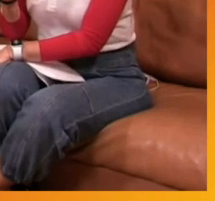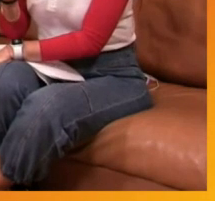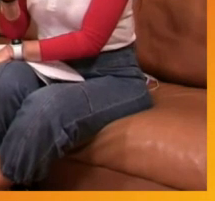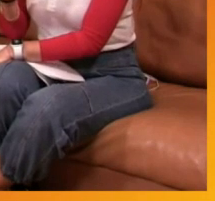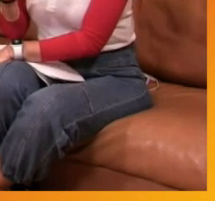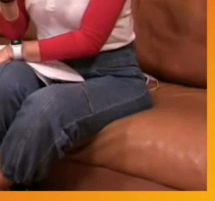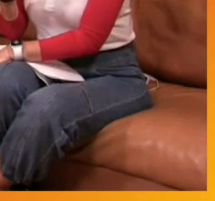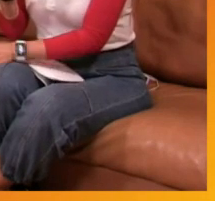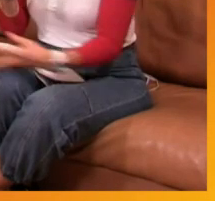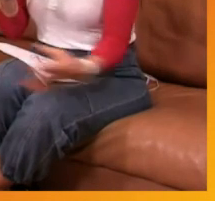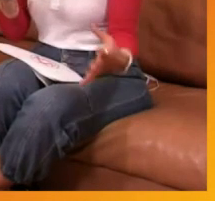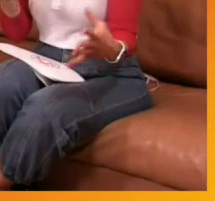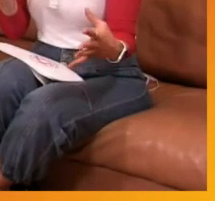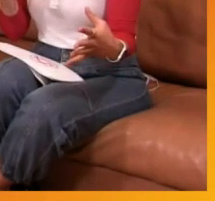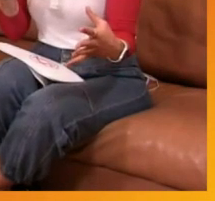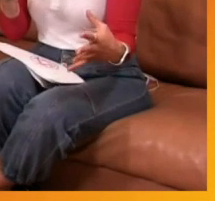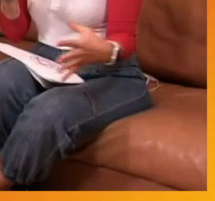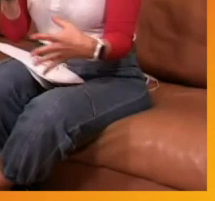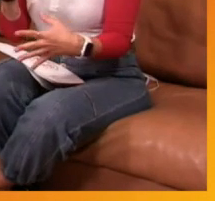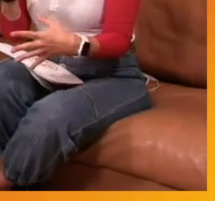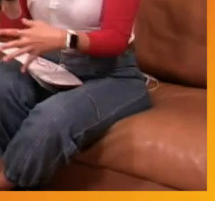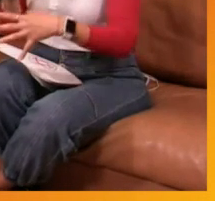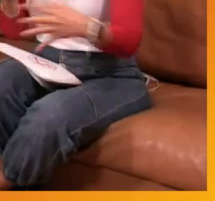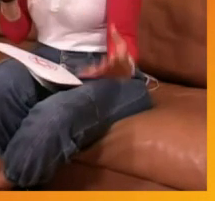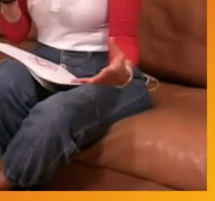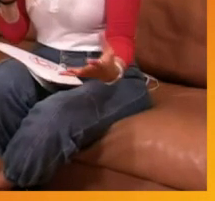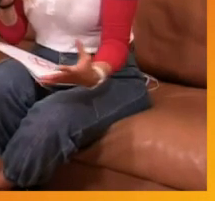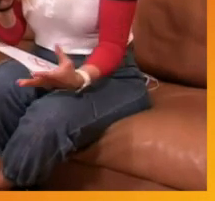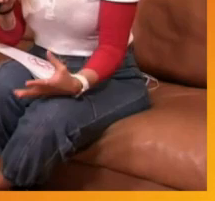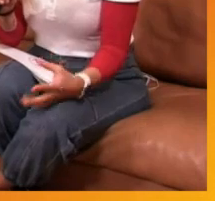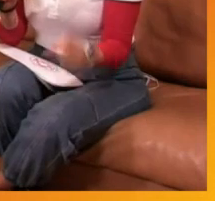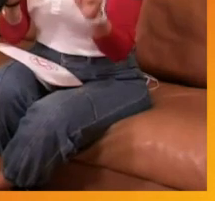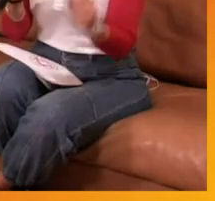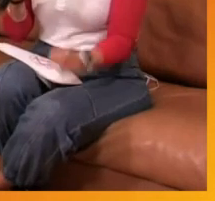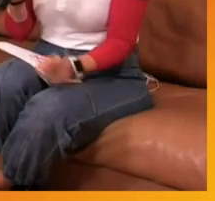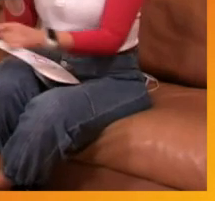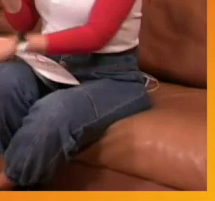encantado. Sentimos que estamos cerrando con